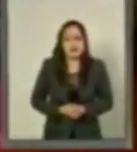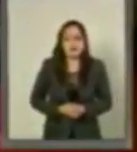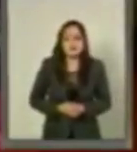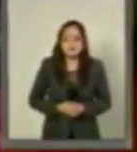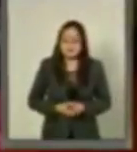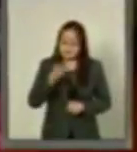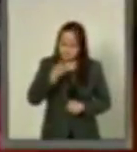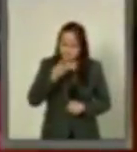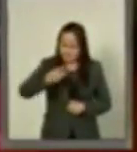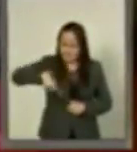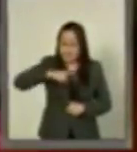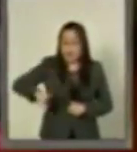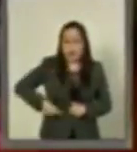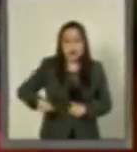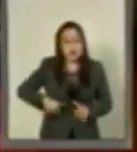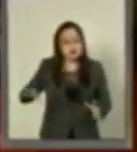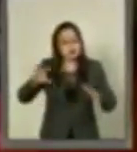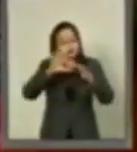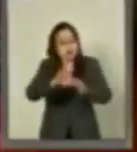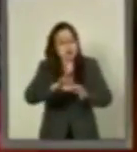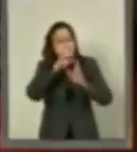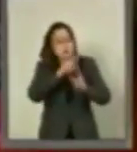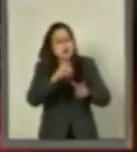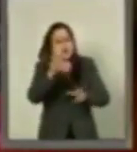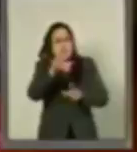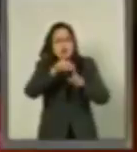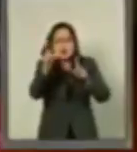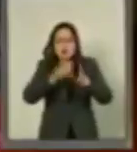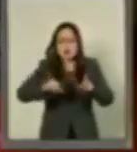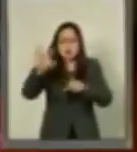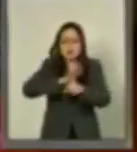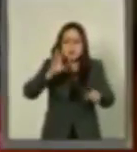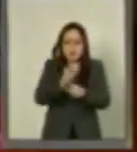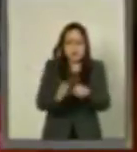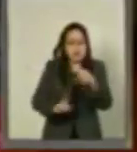y una respuesta de Estado ante un problema generalizado.